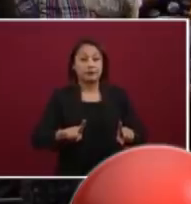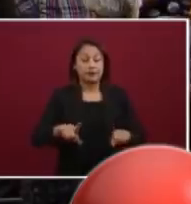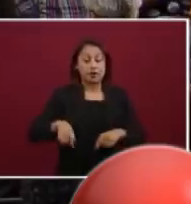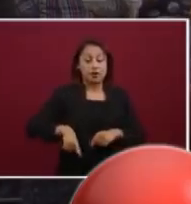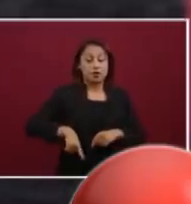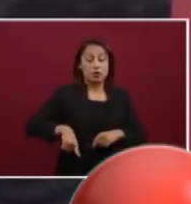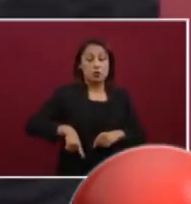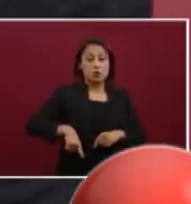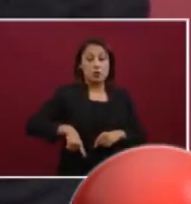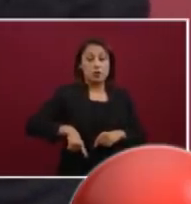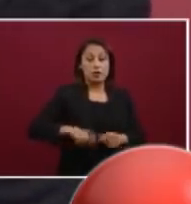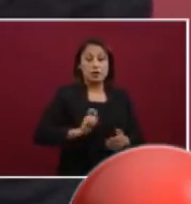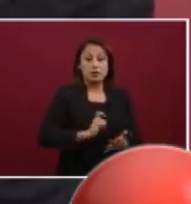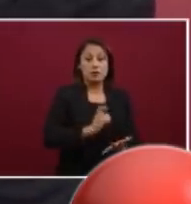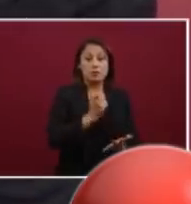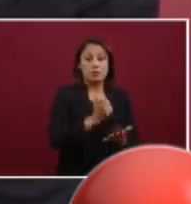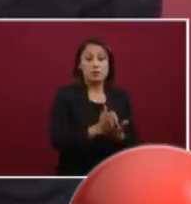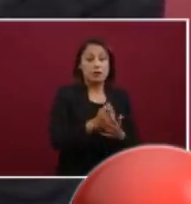eso es otra cosa.